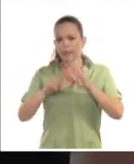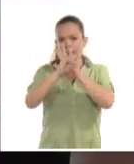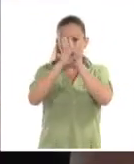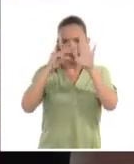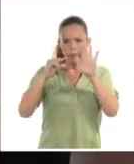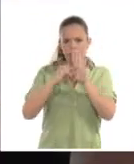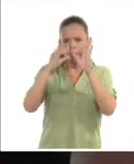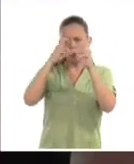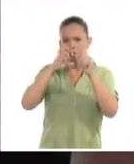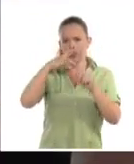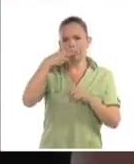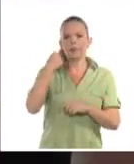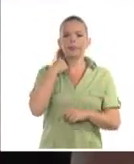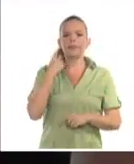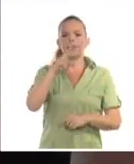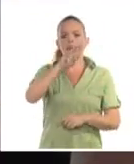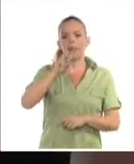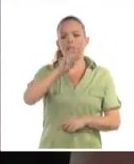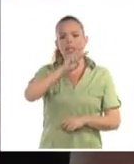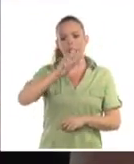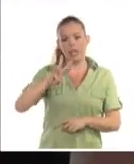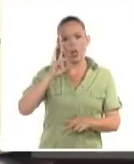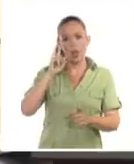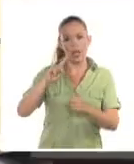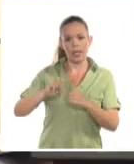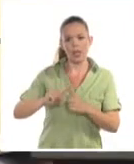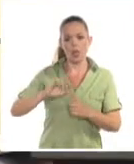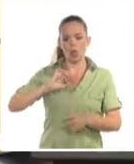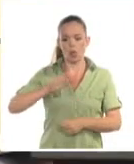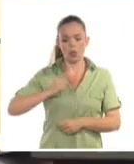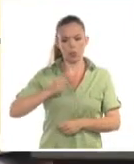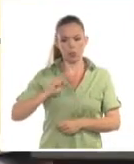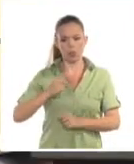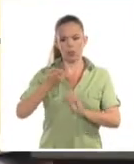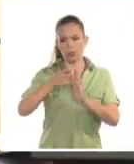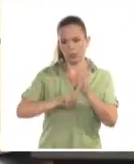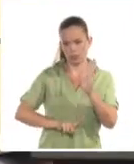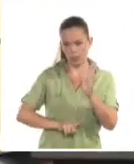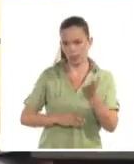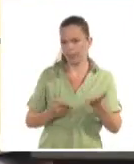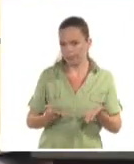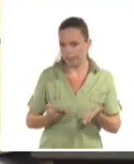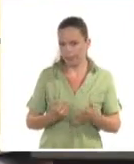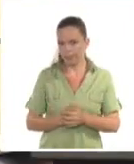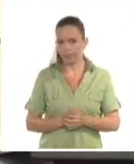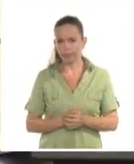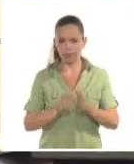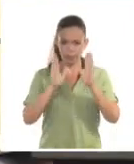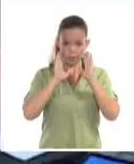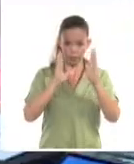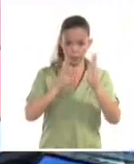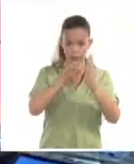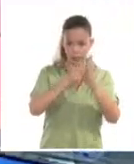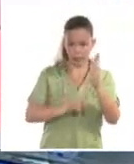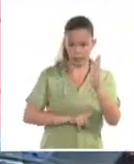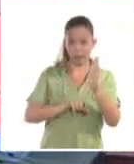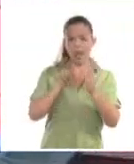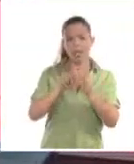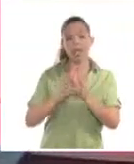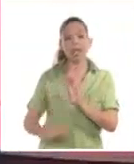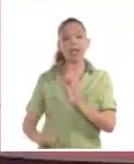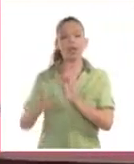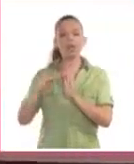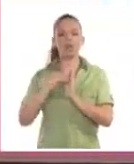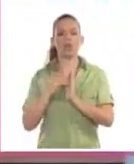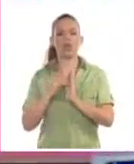2023 para reducir el consumo de energía eléctrica en este particular se acordó incluir en la directiva el